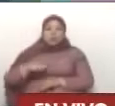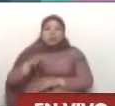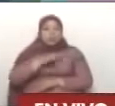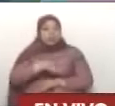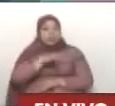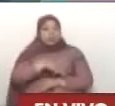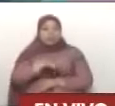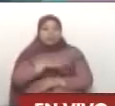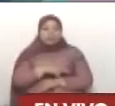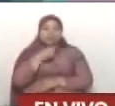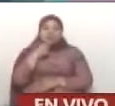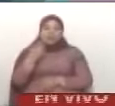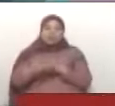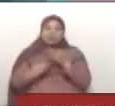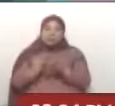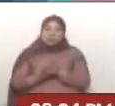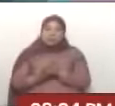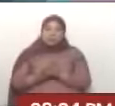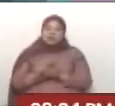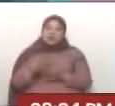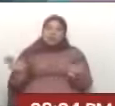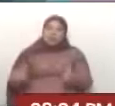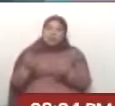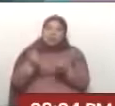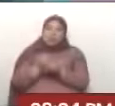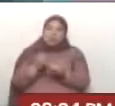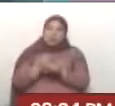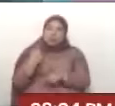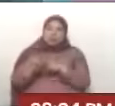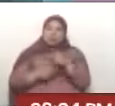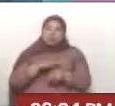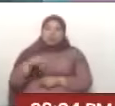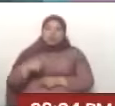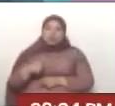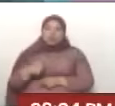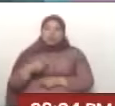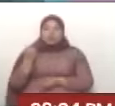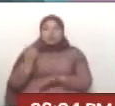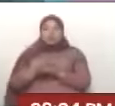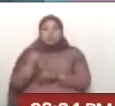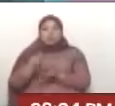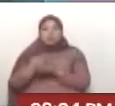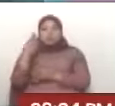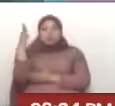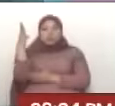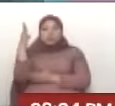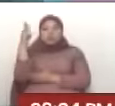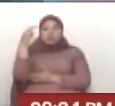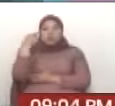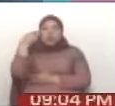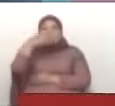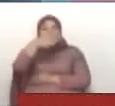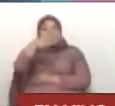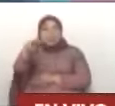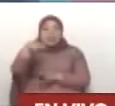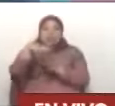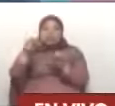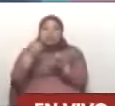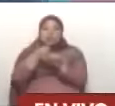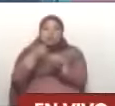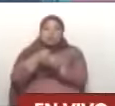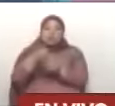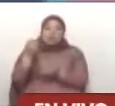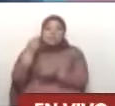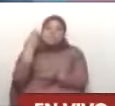religioso, sino por lo imponente que es la catedral, que una de las torres de la catedral sea un mirador para que todo el mundo vea la ciudad